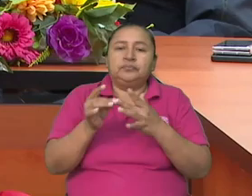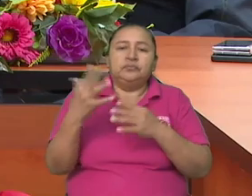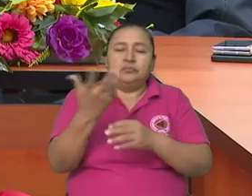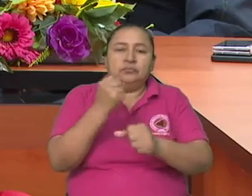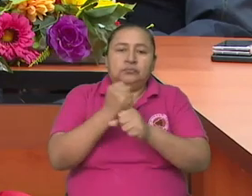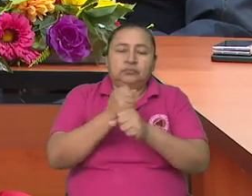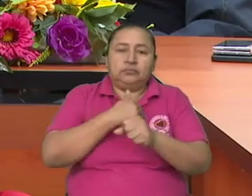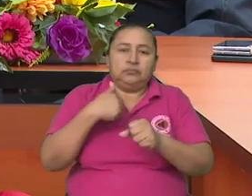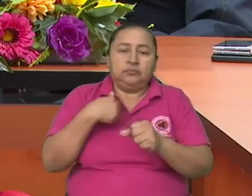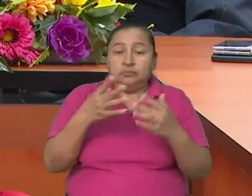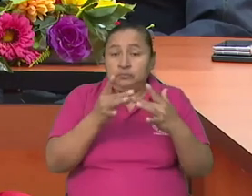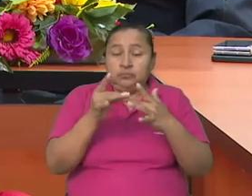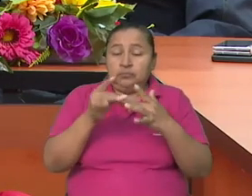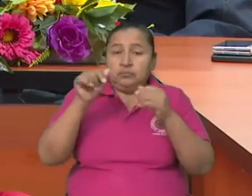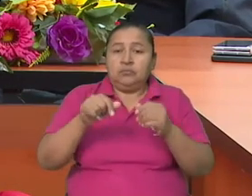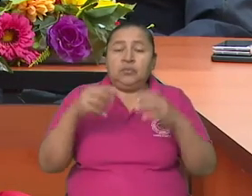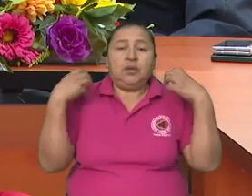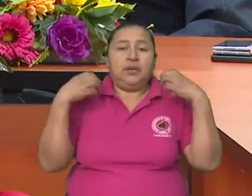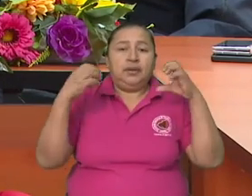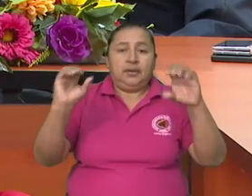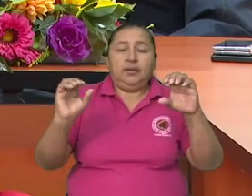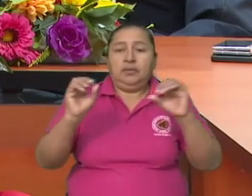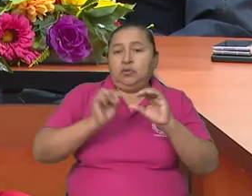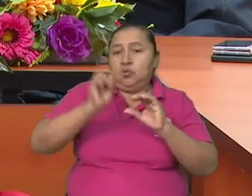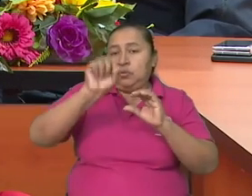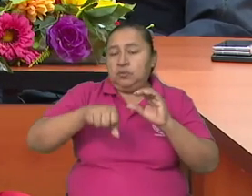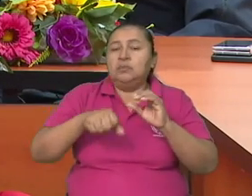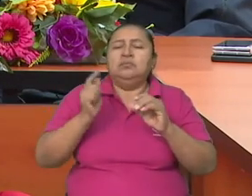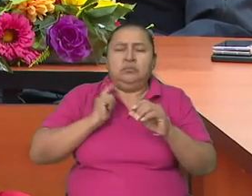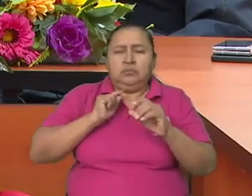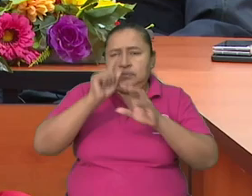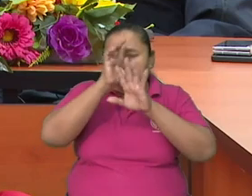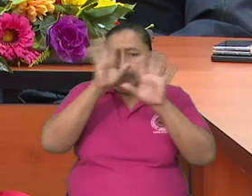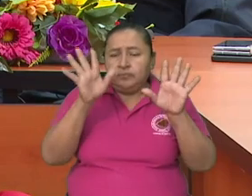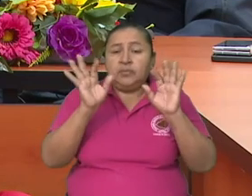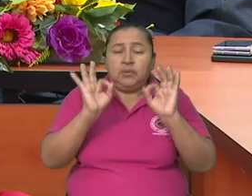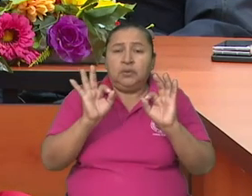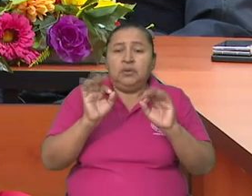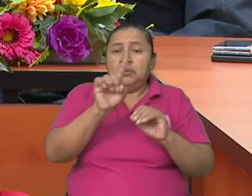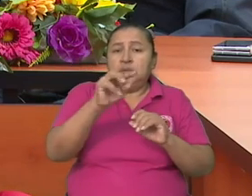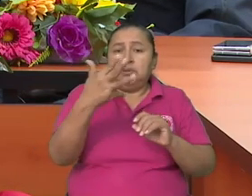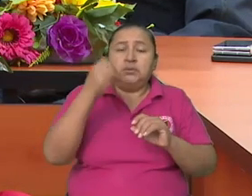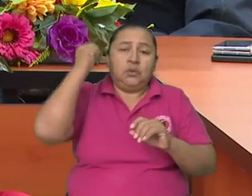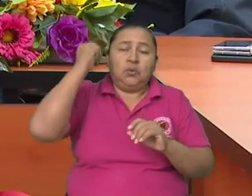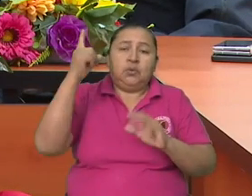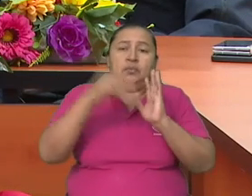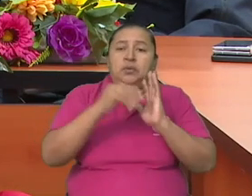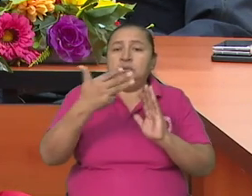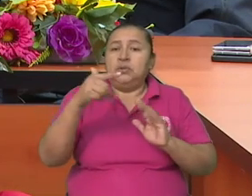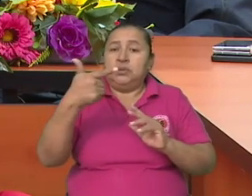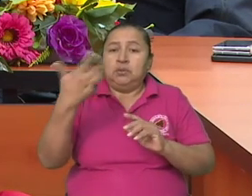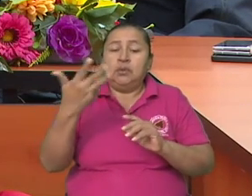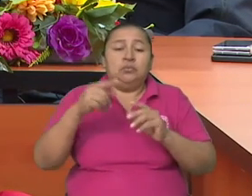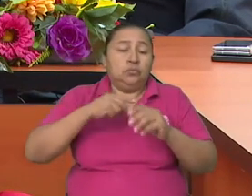realiza, y en lo particular con nuestra costa caribe. Estamos claros que Desde el 19 de julio de 1979, nuestro